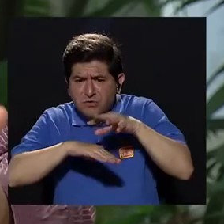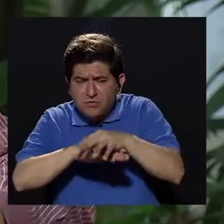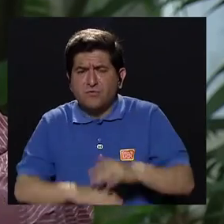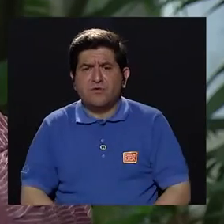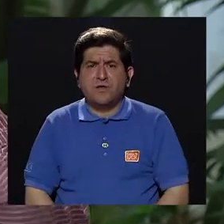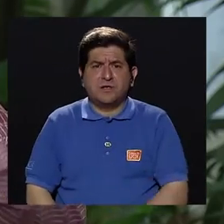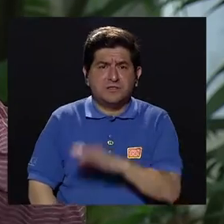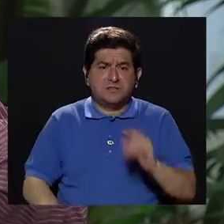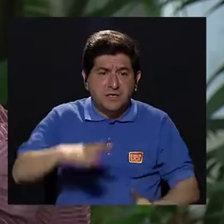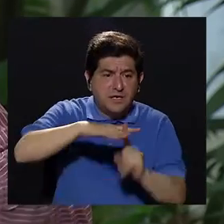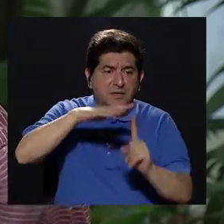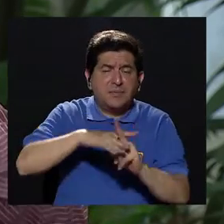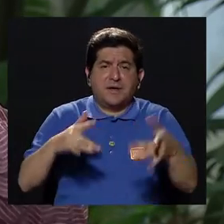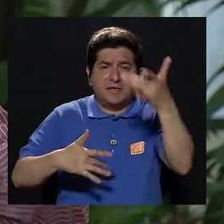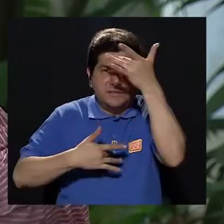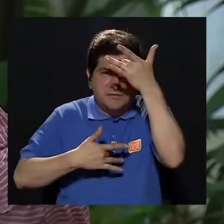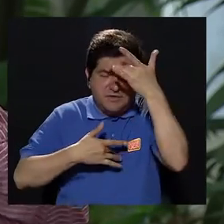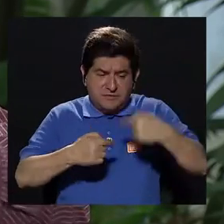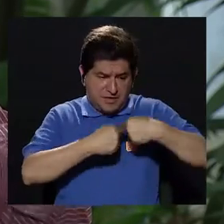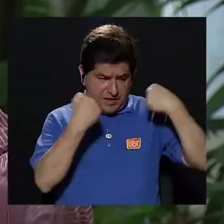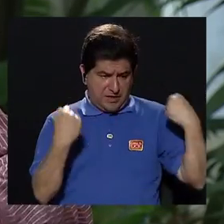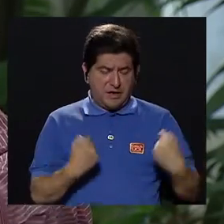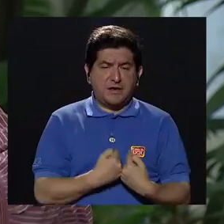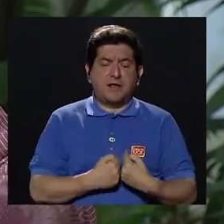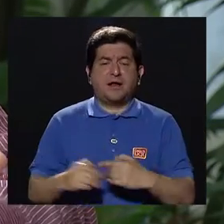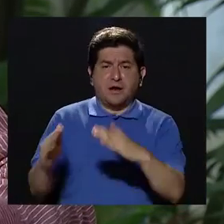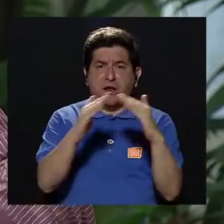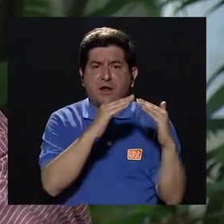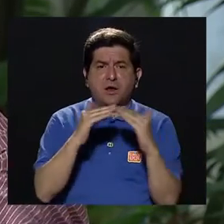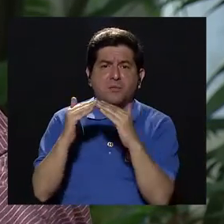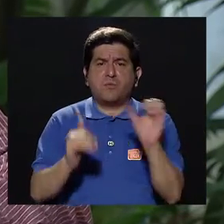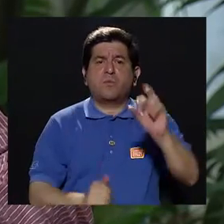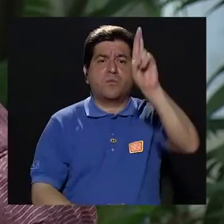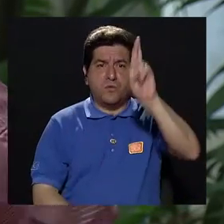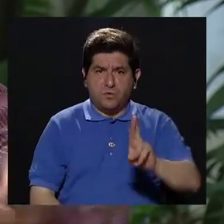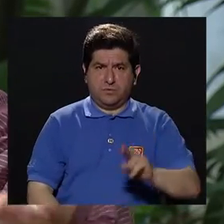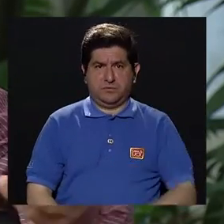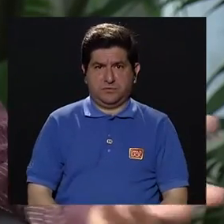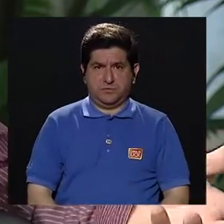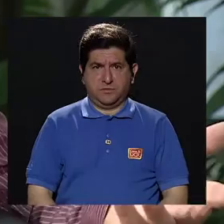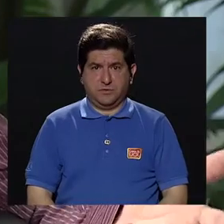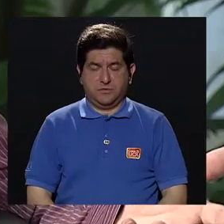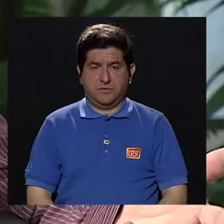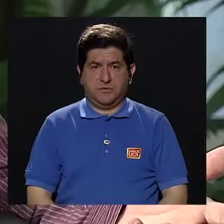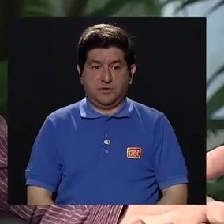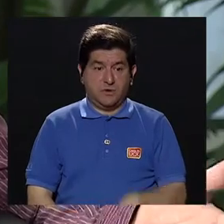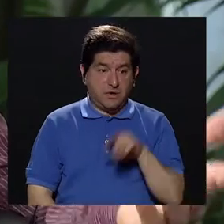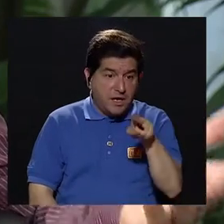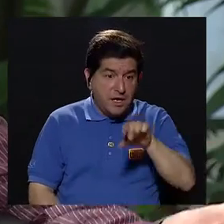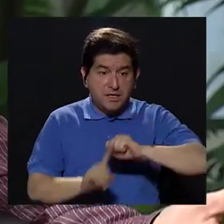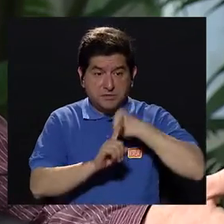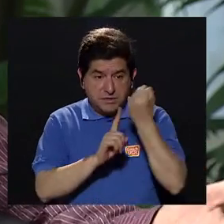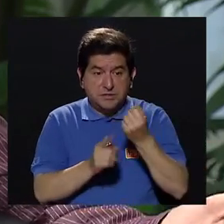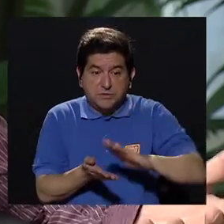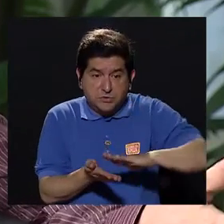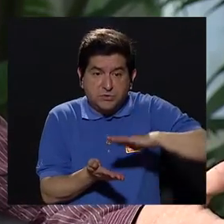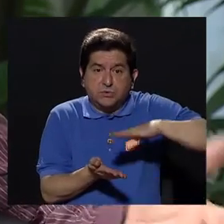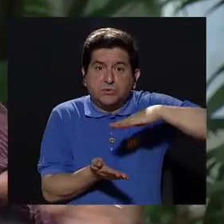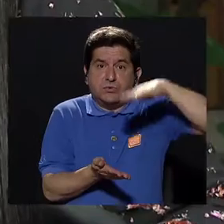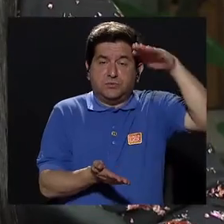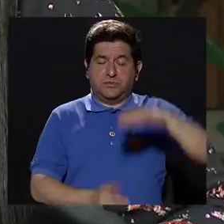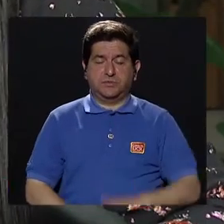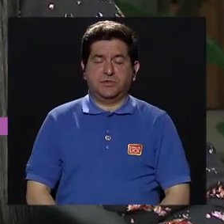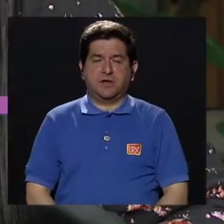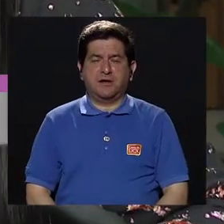la prevalencia de enfermedades cardíacas dentro de nuestra población costarricense, la cual pues viene en